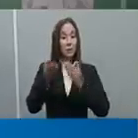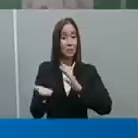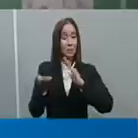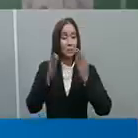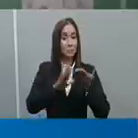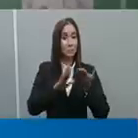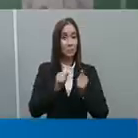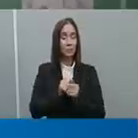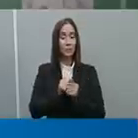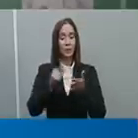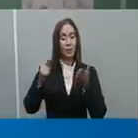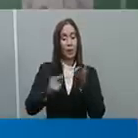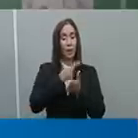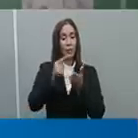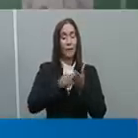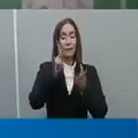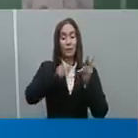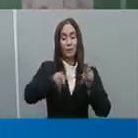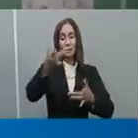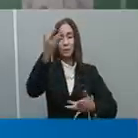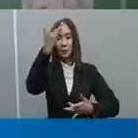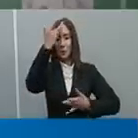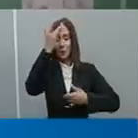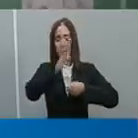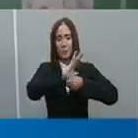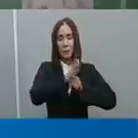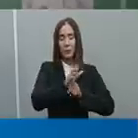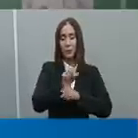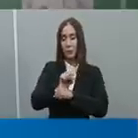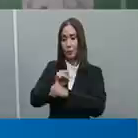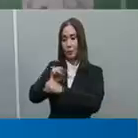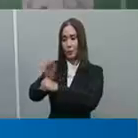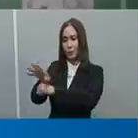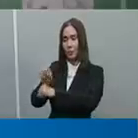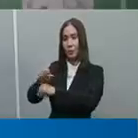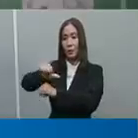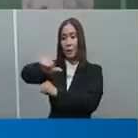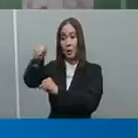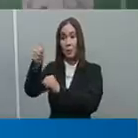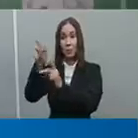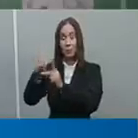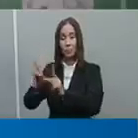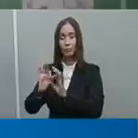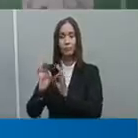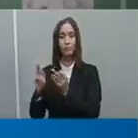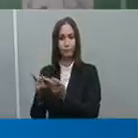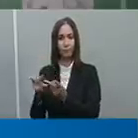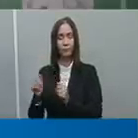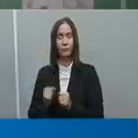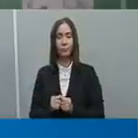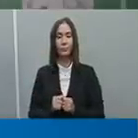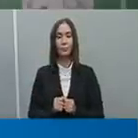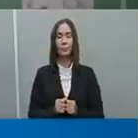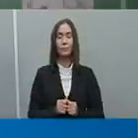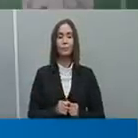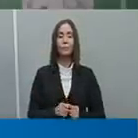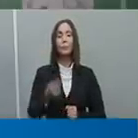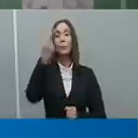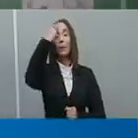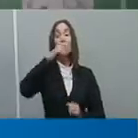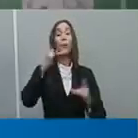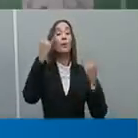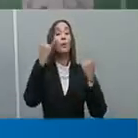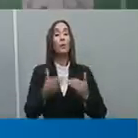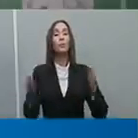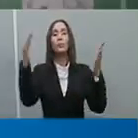víctimas inocentes que sufren las consecuencias de ese comportamiento irresponsable. Por eso, hoy les hago nuevamente un